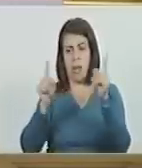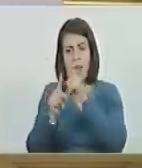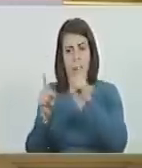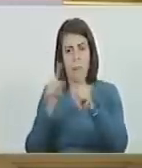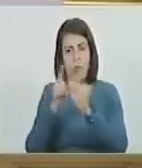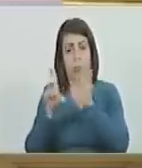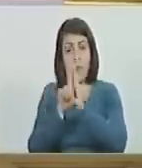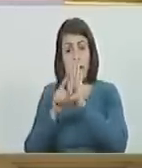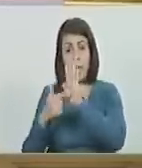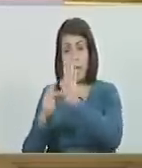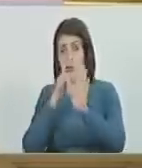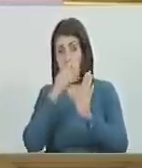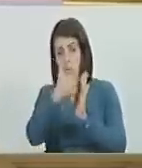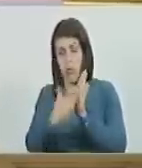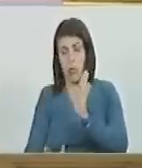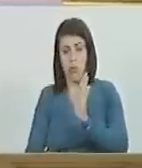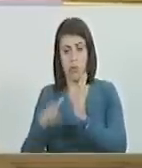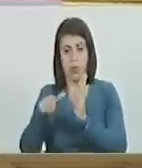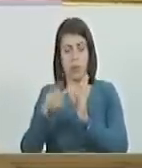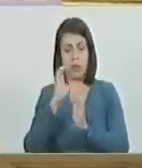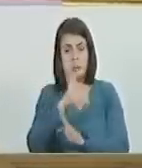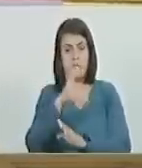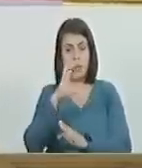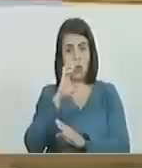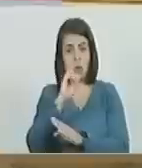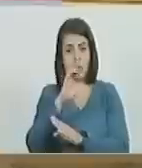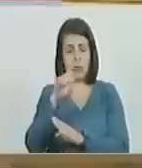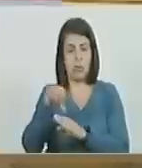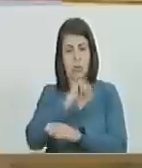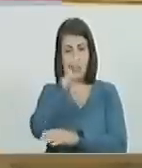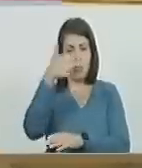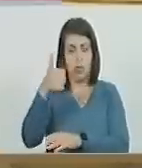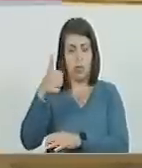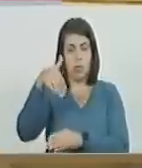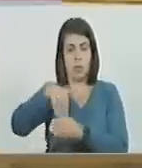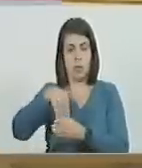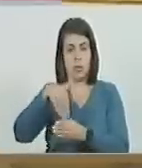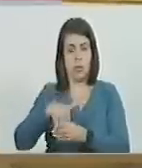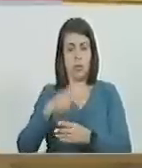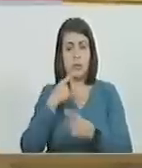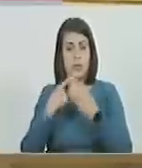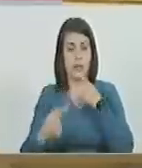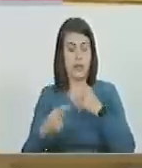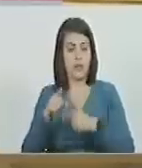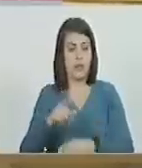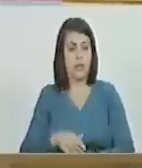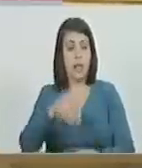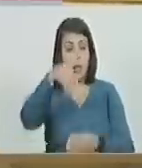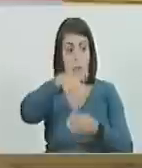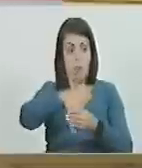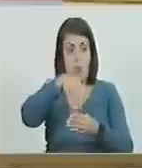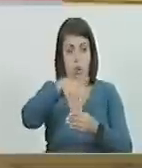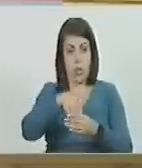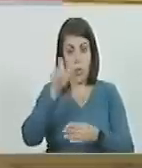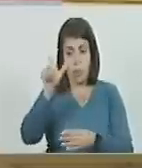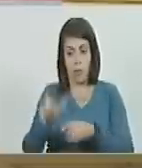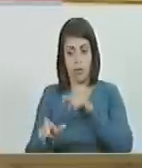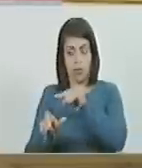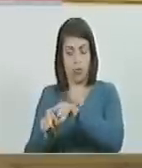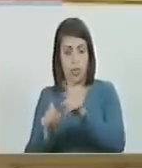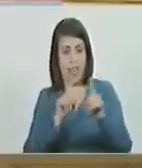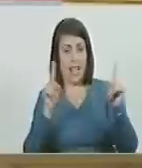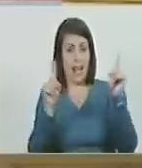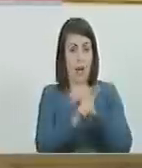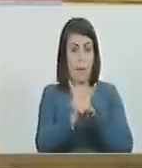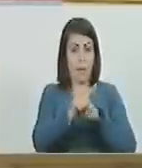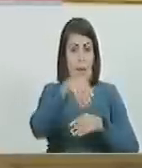ilegales ya en la sede del Consejo Supremo Electoral. Una cosa era lo que votaba el ciudadano y otra